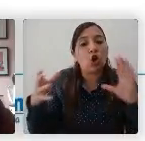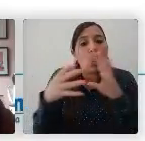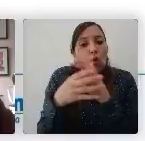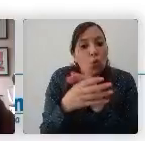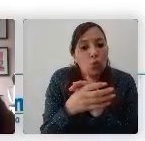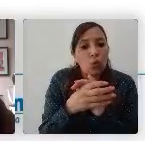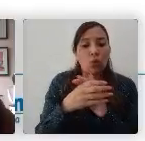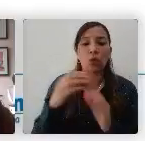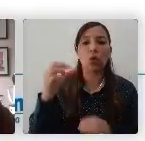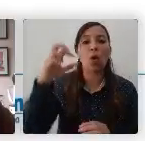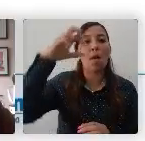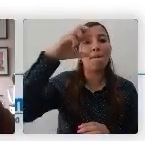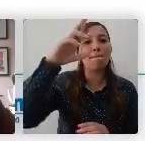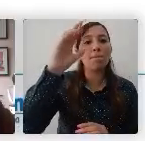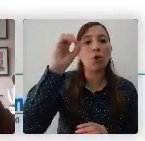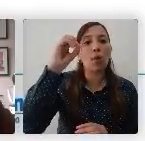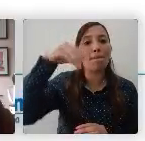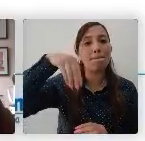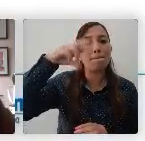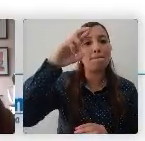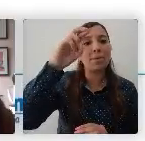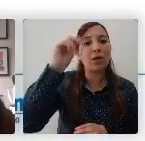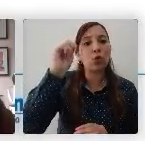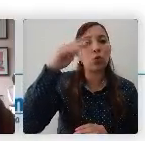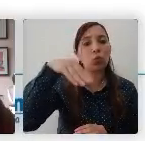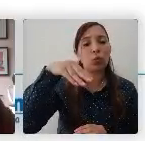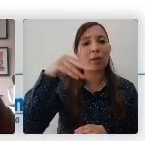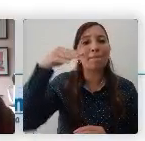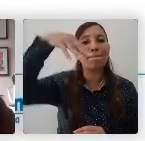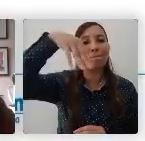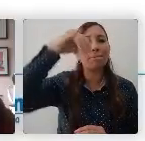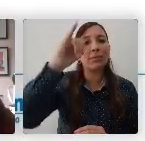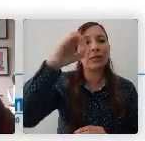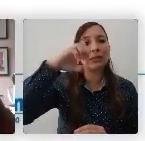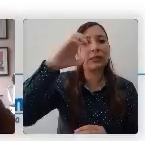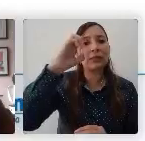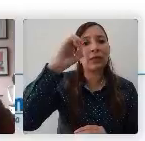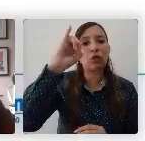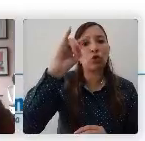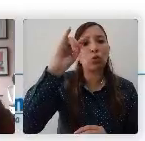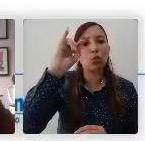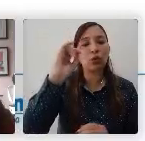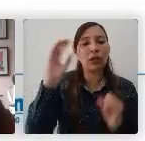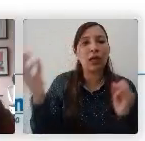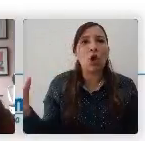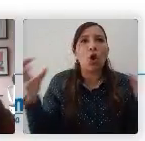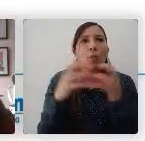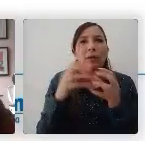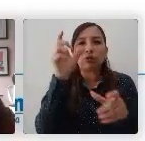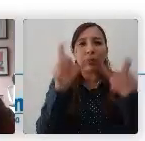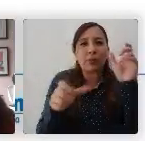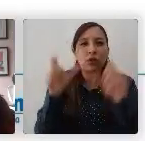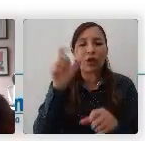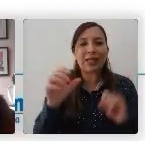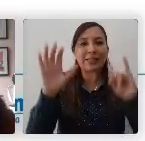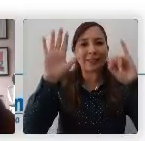esta es la estrategia que desarrolla 2000 cettour se cuentan con 67 emprendimientos en 13